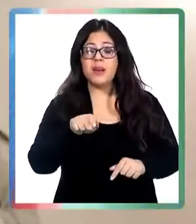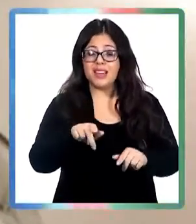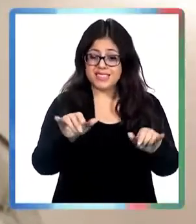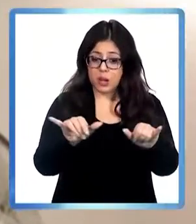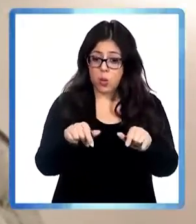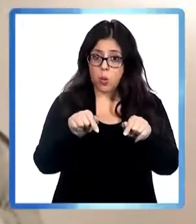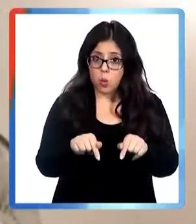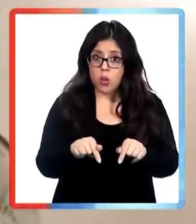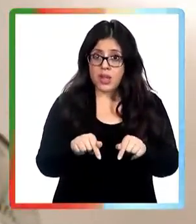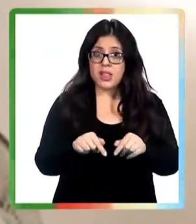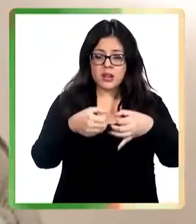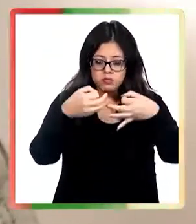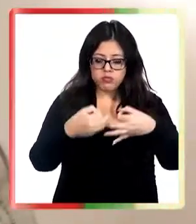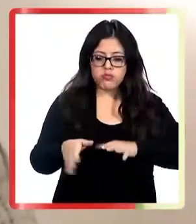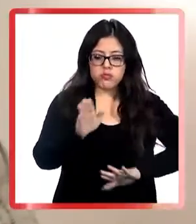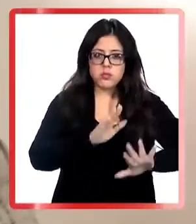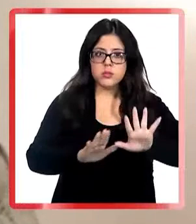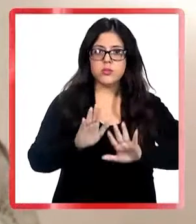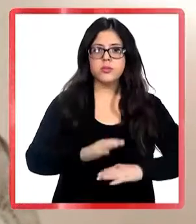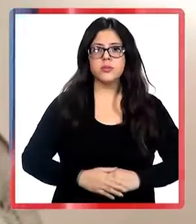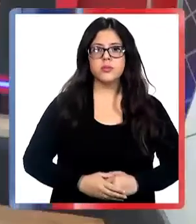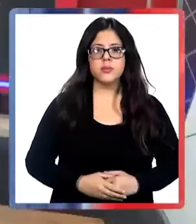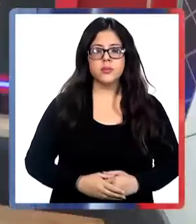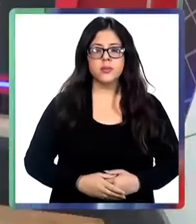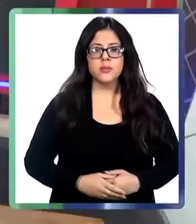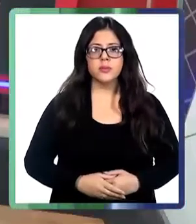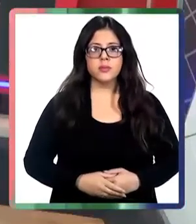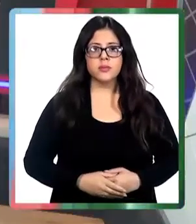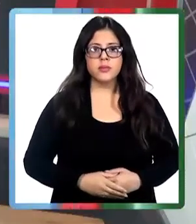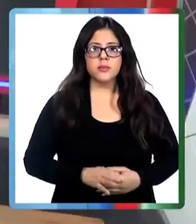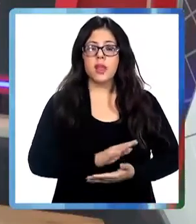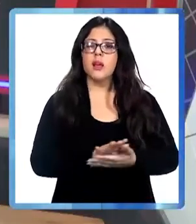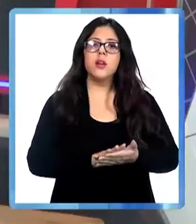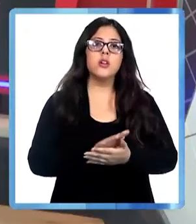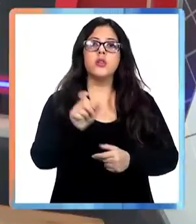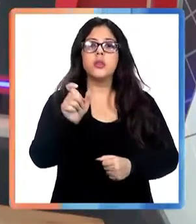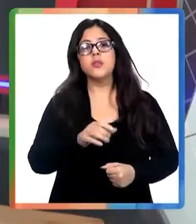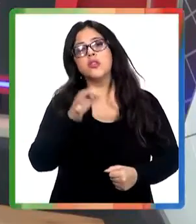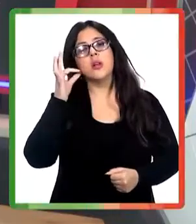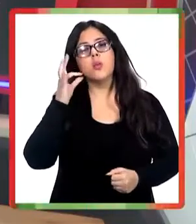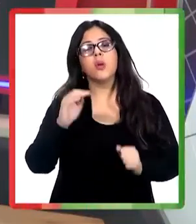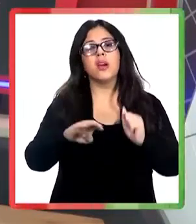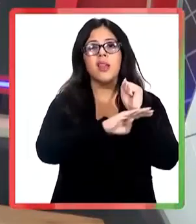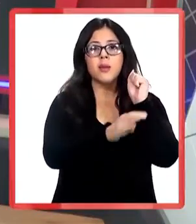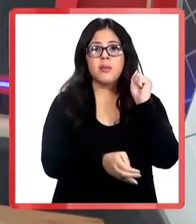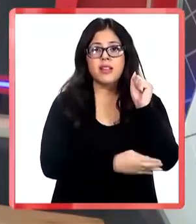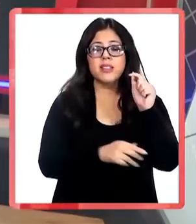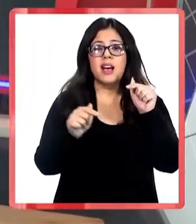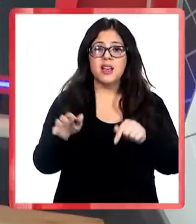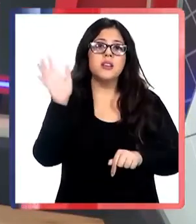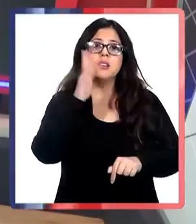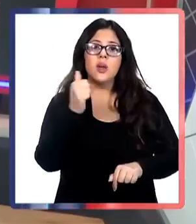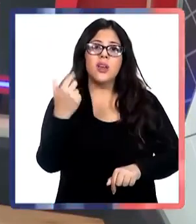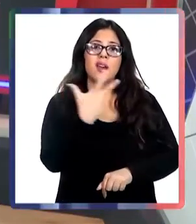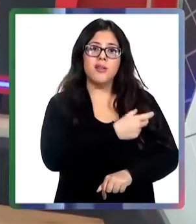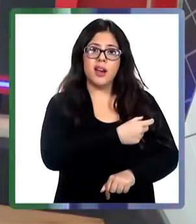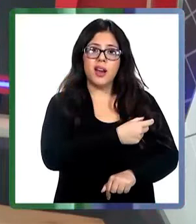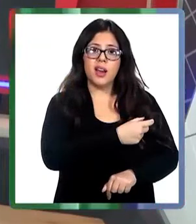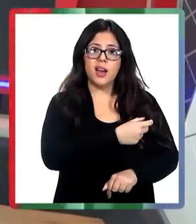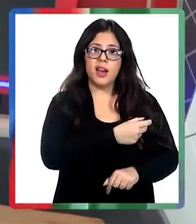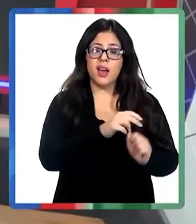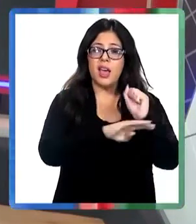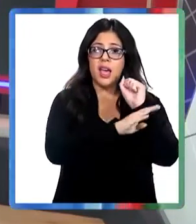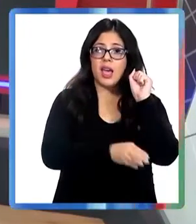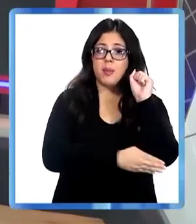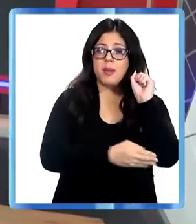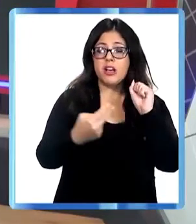ese embarazo esté adecuadamente protegido. Y en el caso de que una embarazada no se aplique la vacuna durante el